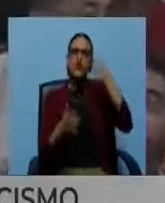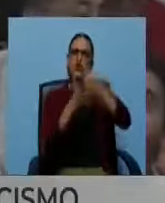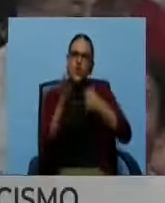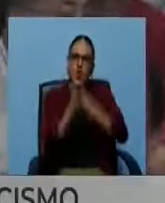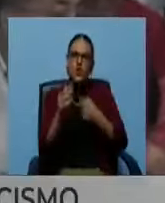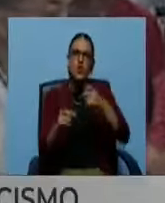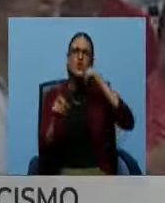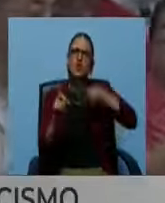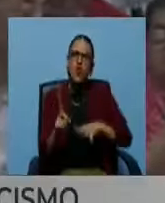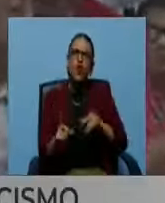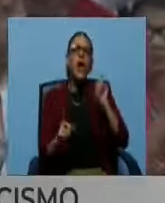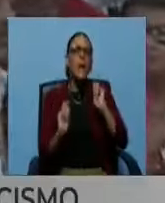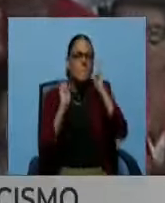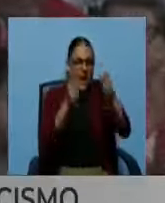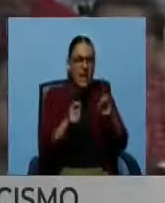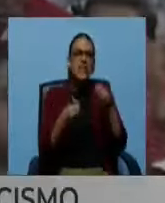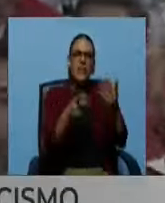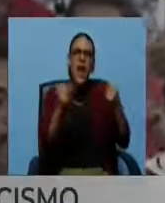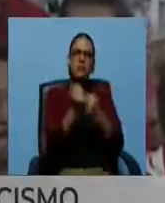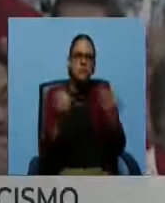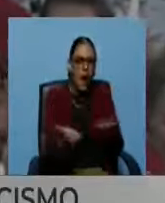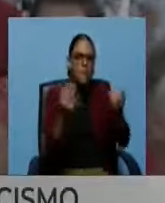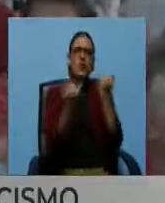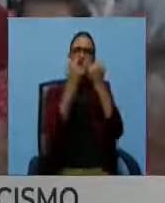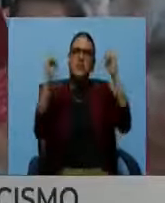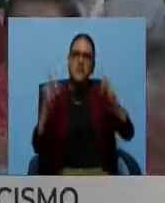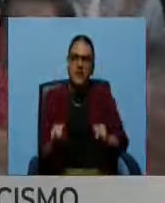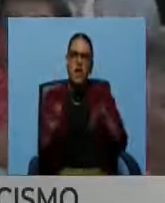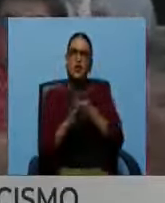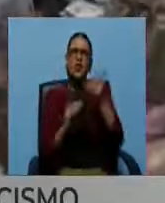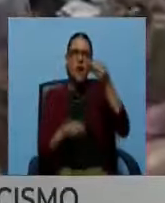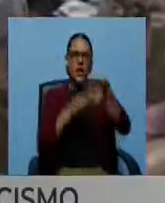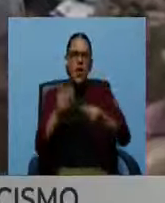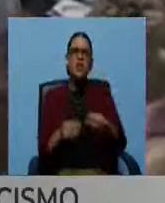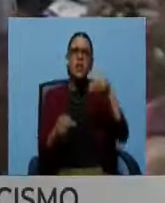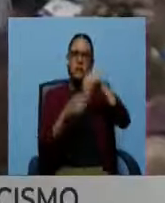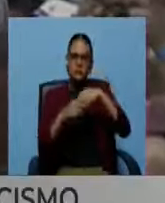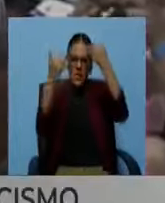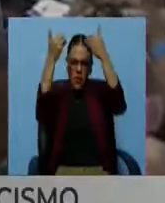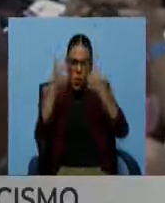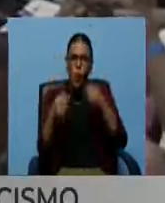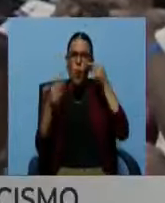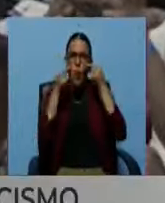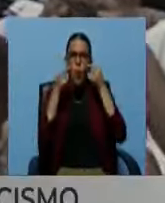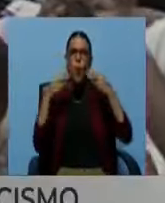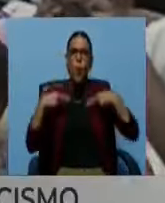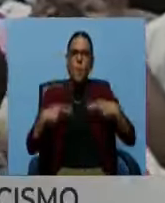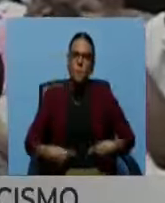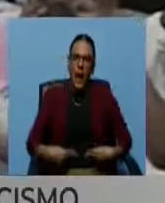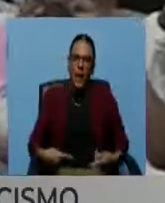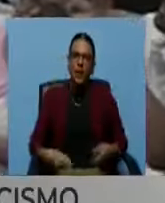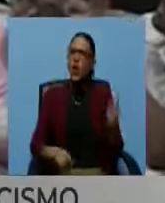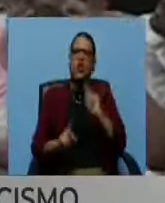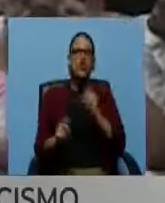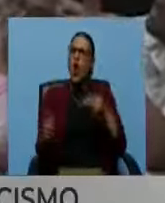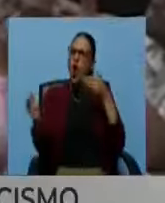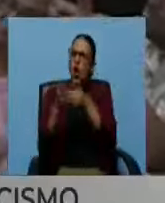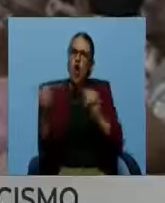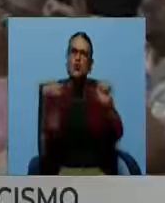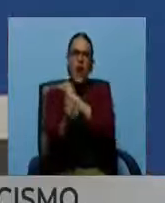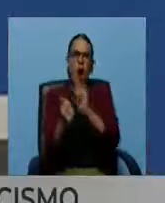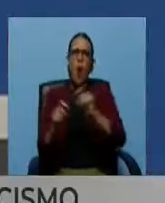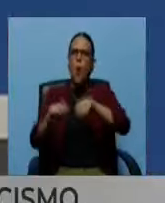luchas, merece ser reivindicado en su existencia como ser humano, no vulnerado, no